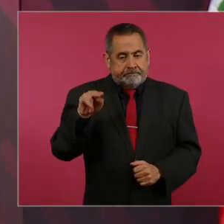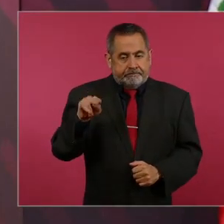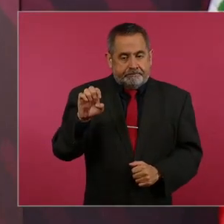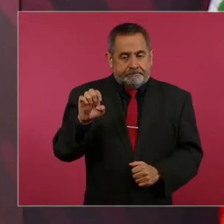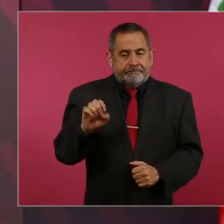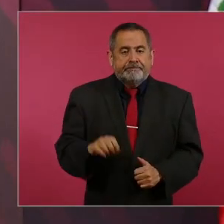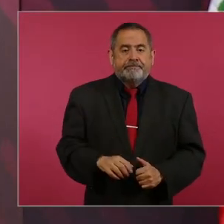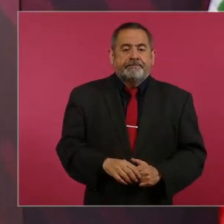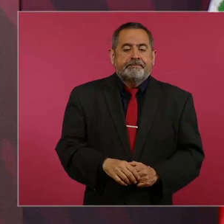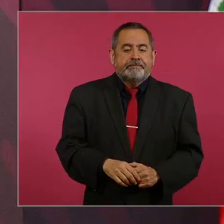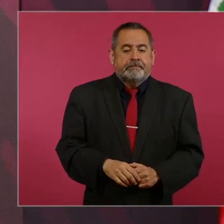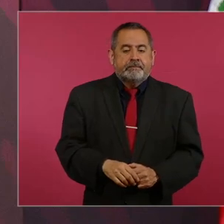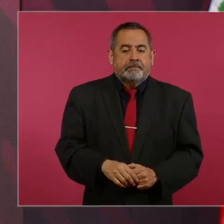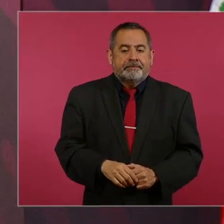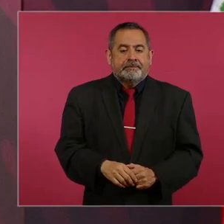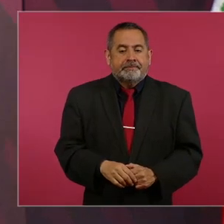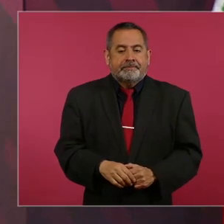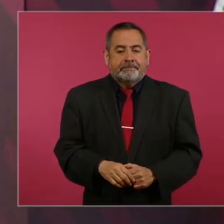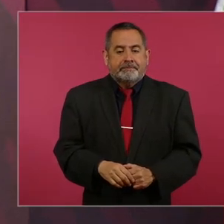por eso